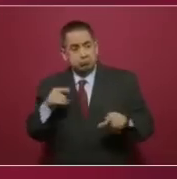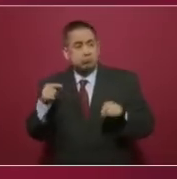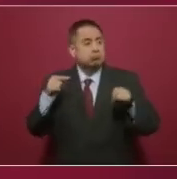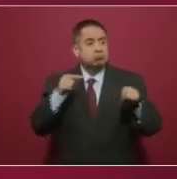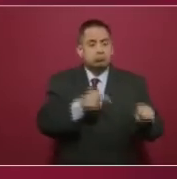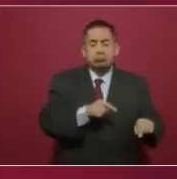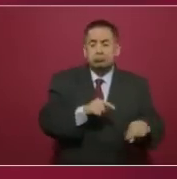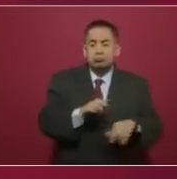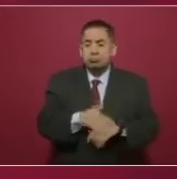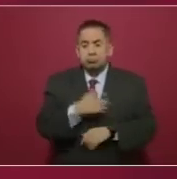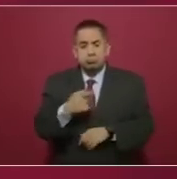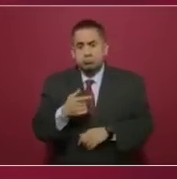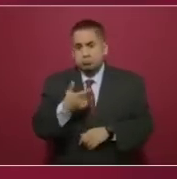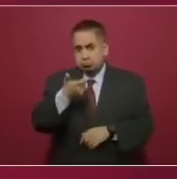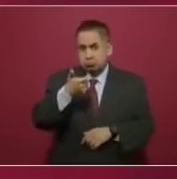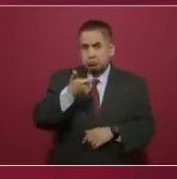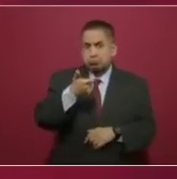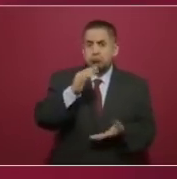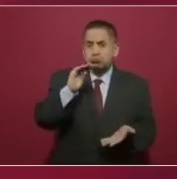porque además de buen precio,